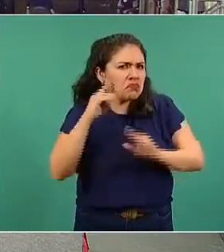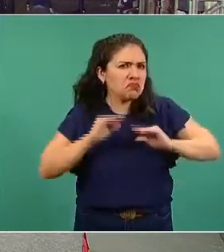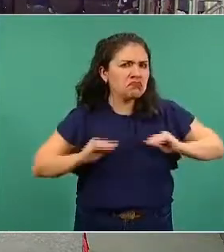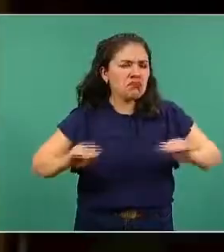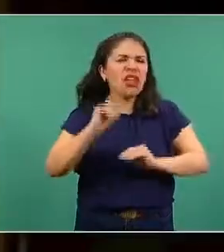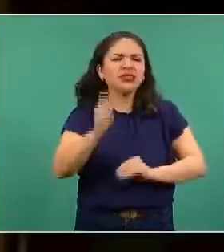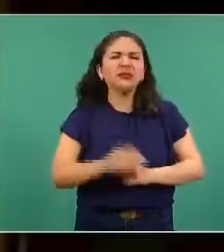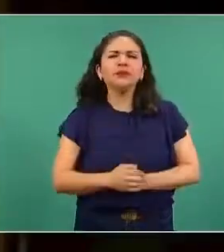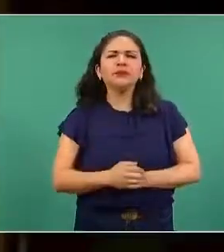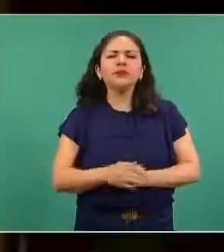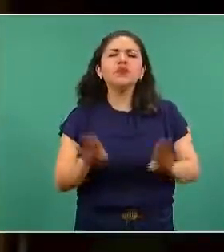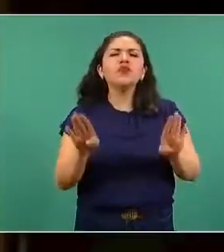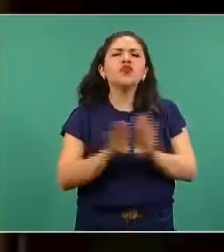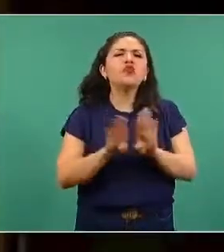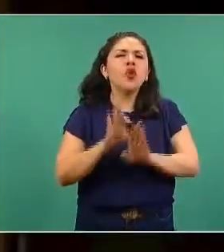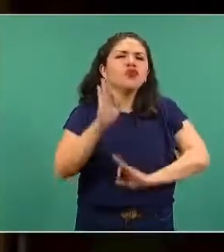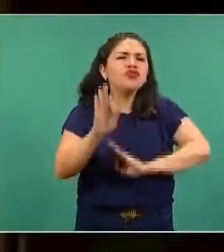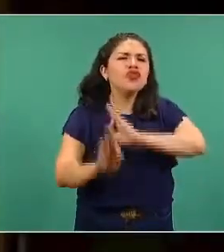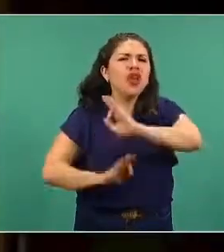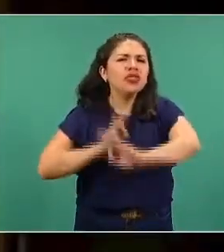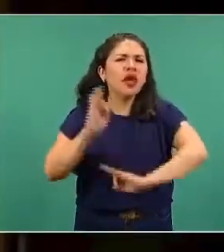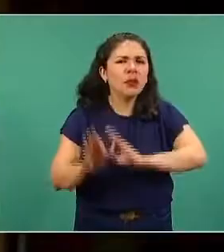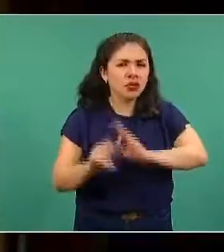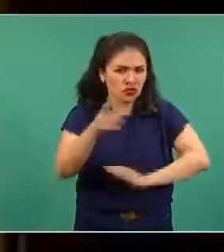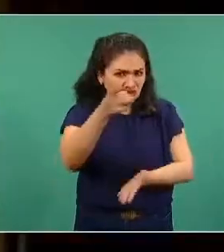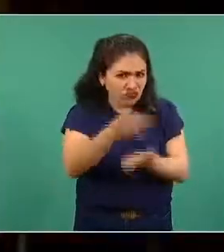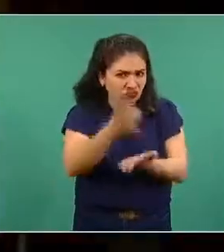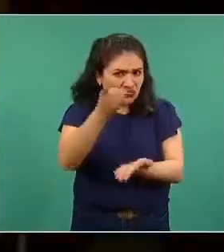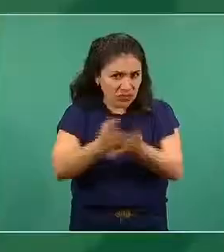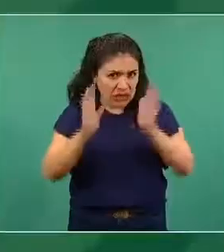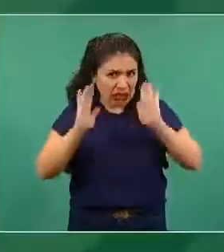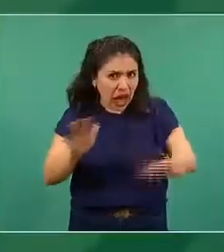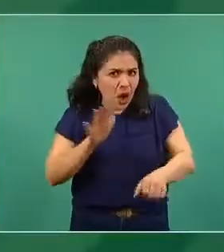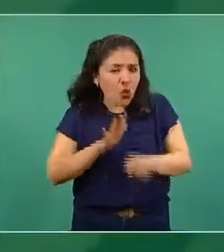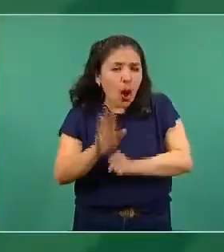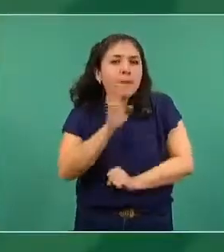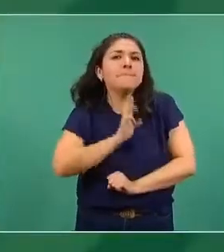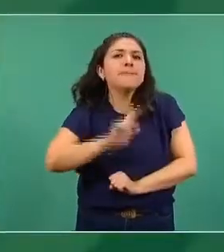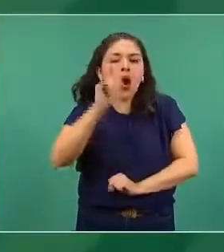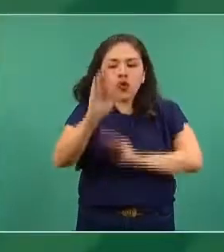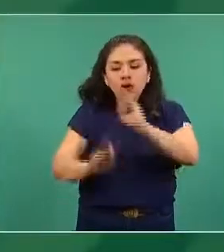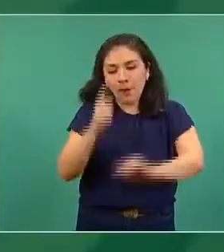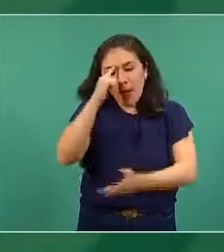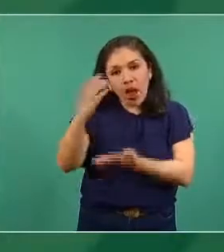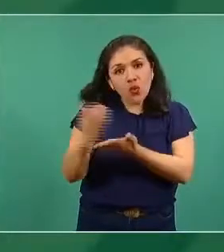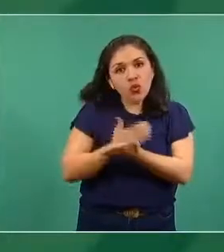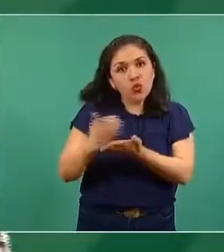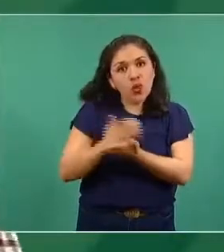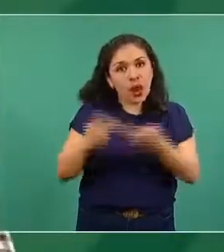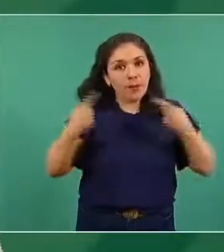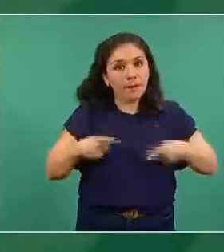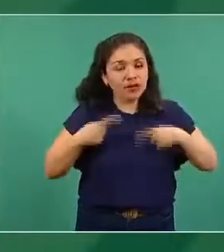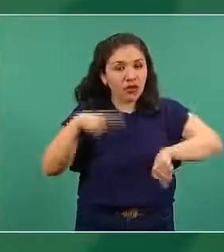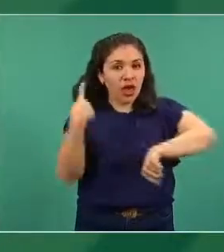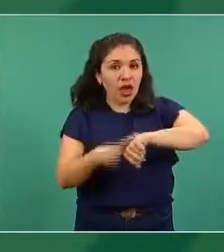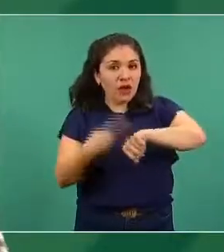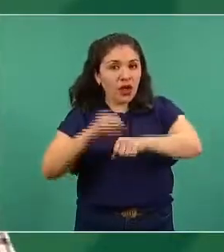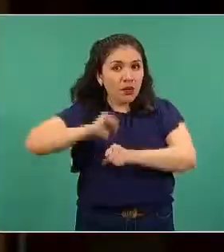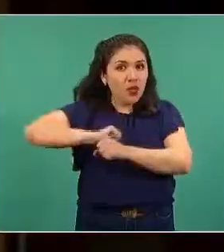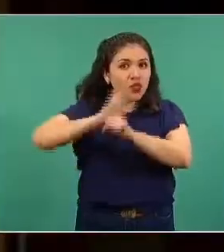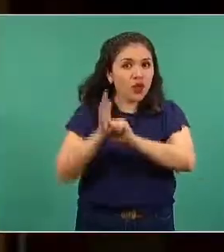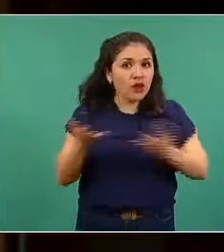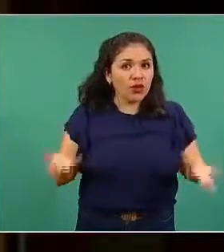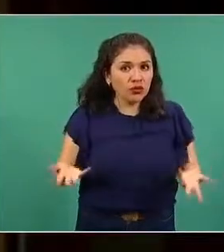es sobre los tratamientos. Si ustedes tienen ya identificados tratamientos efectivos para curar a los que se enferman de